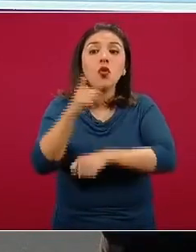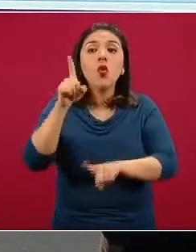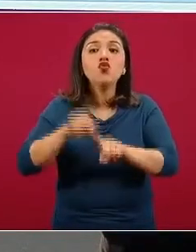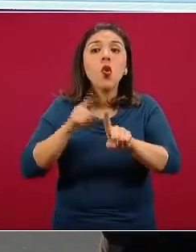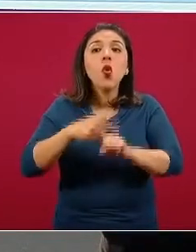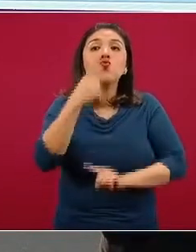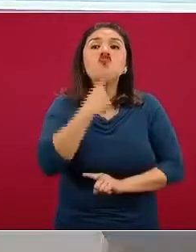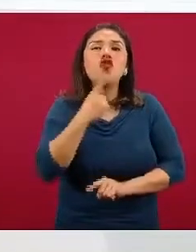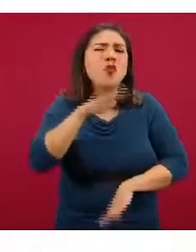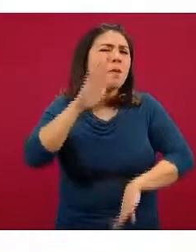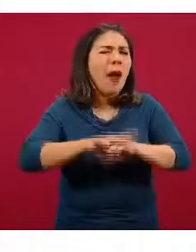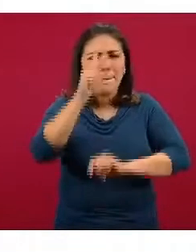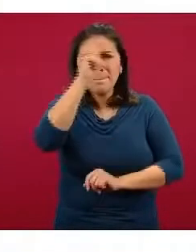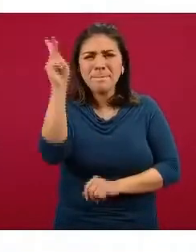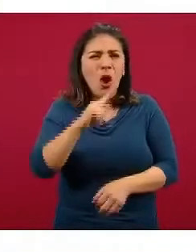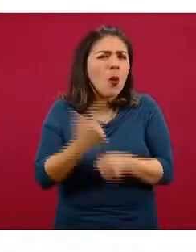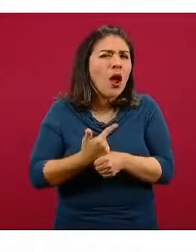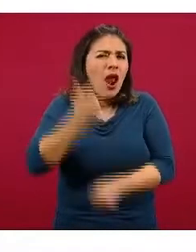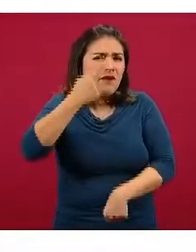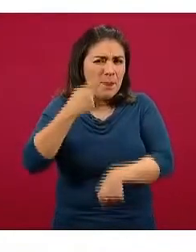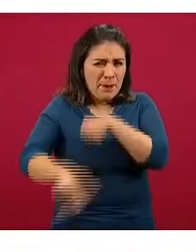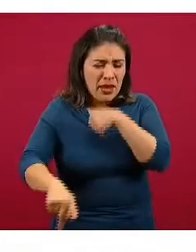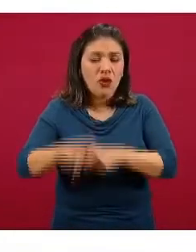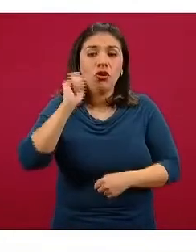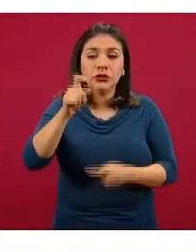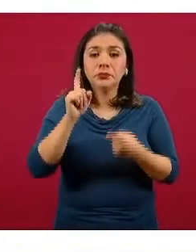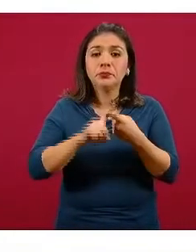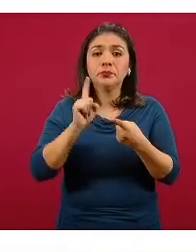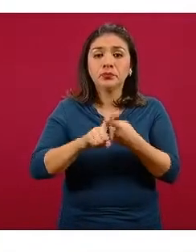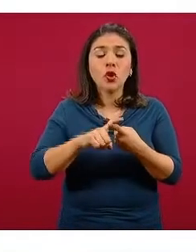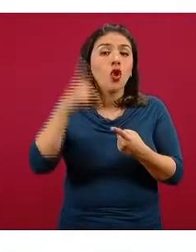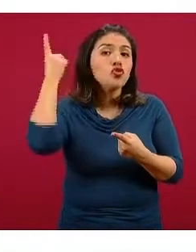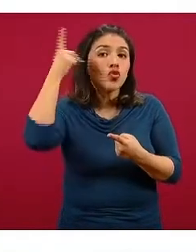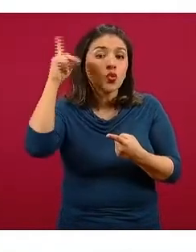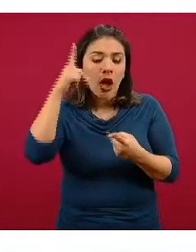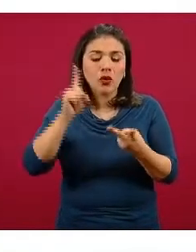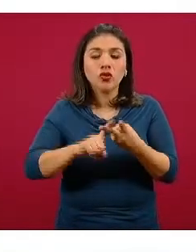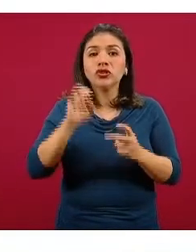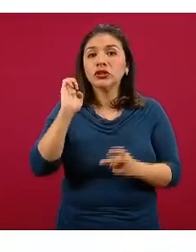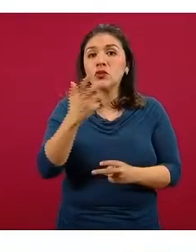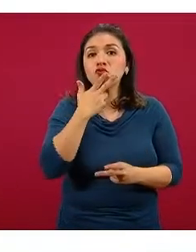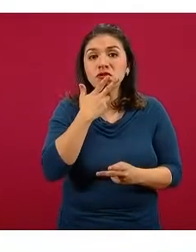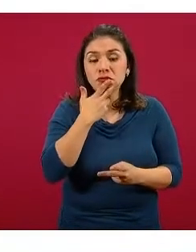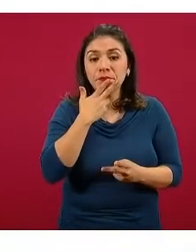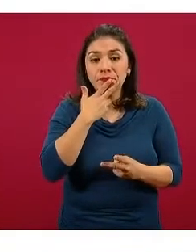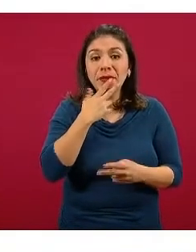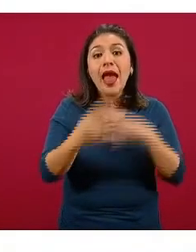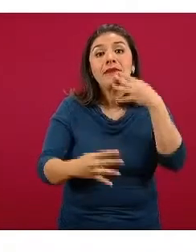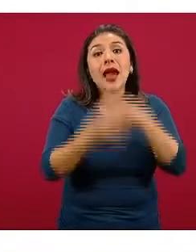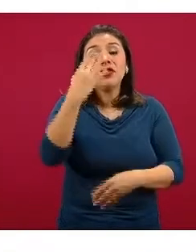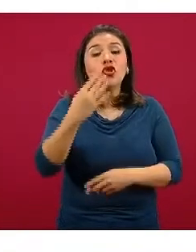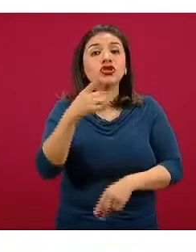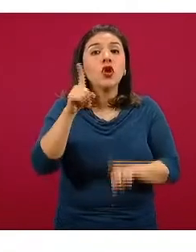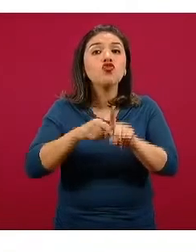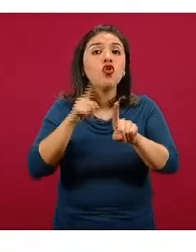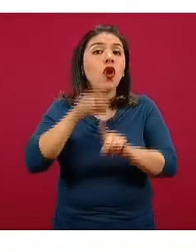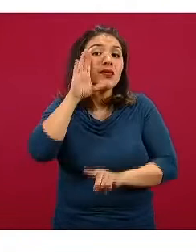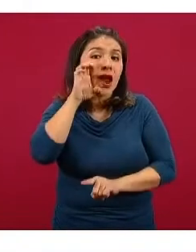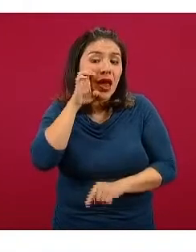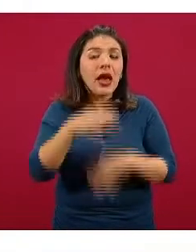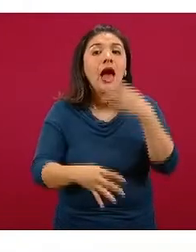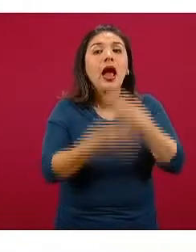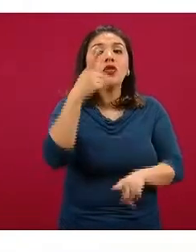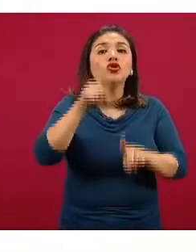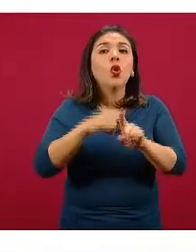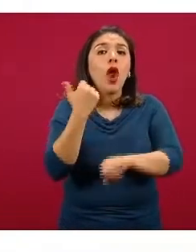el máximo nivel de riesgo, que son Durango y Chihuahua, 14 naranjas, 14